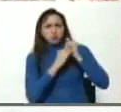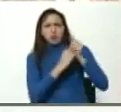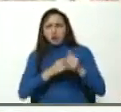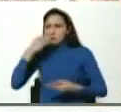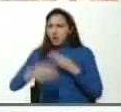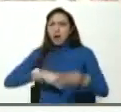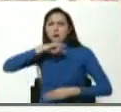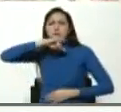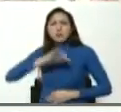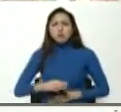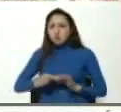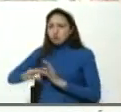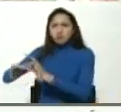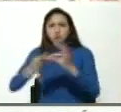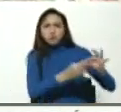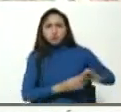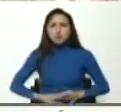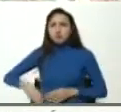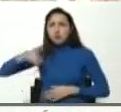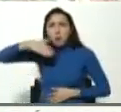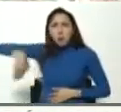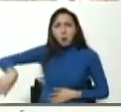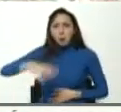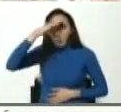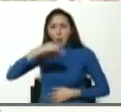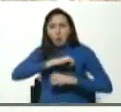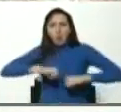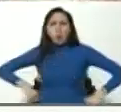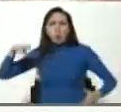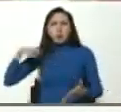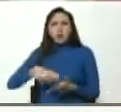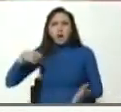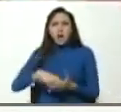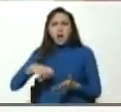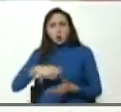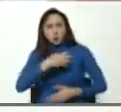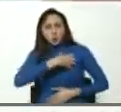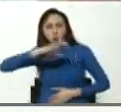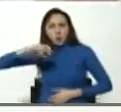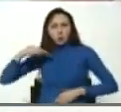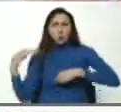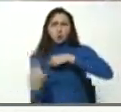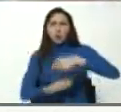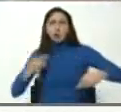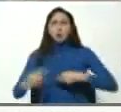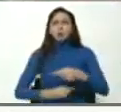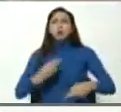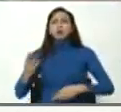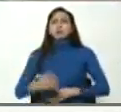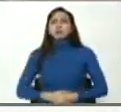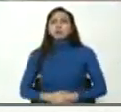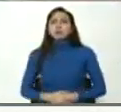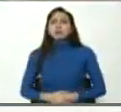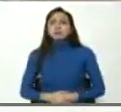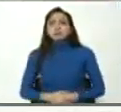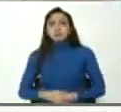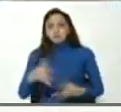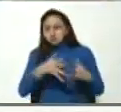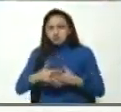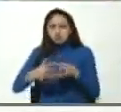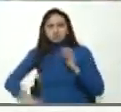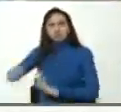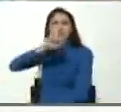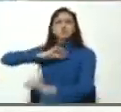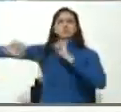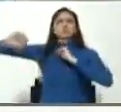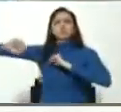de unión cívico militar rebelde patriótica revolucionaria anti oligárquica